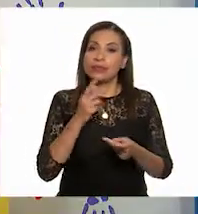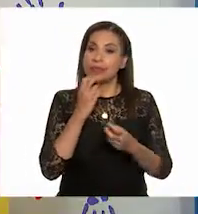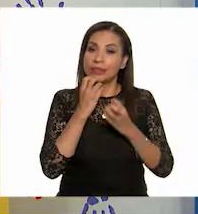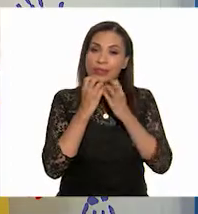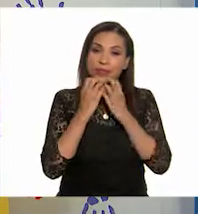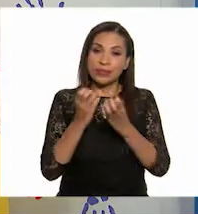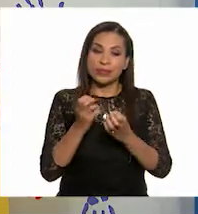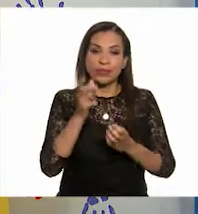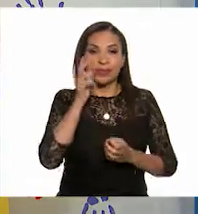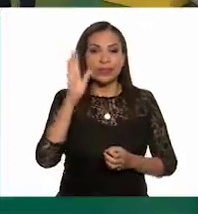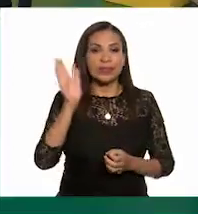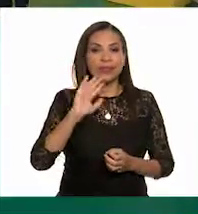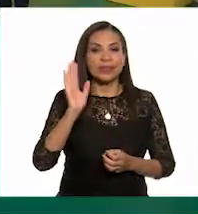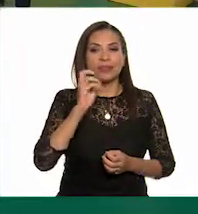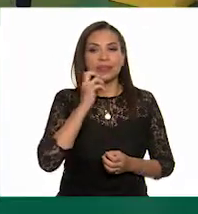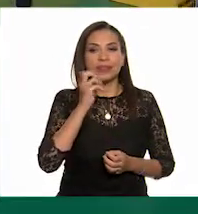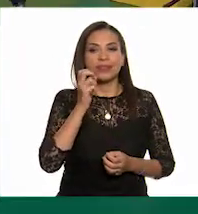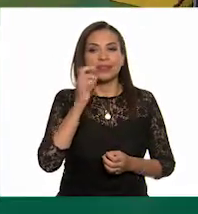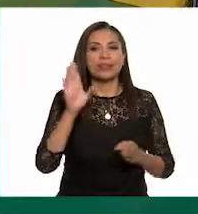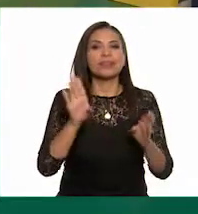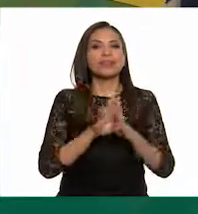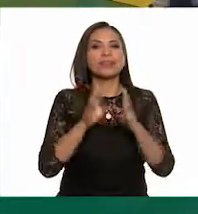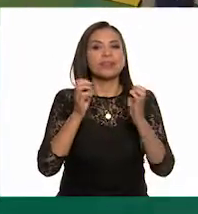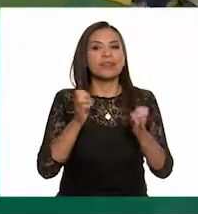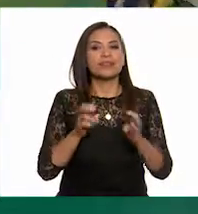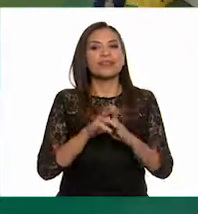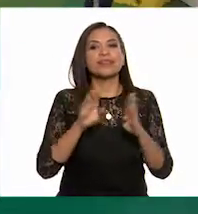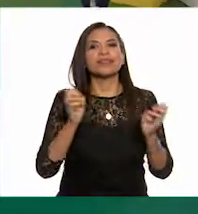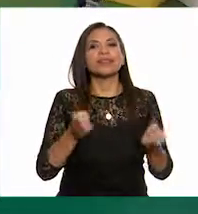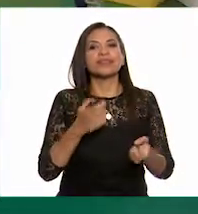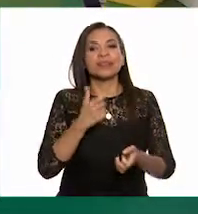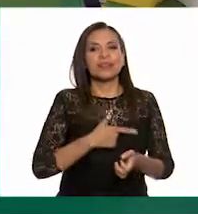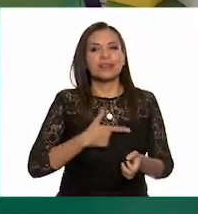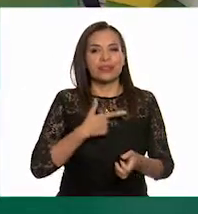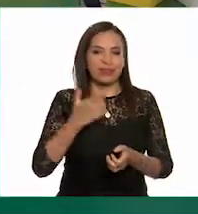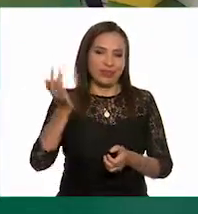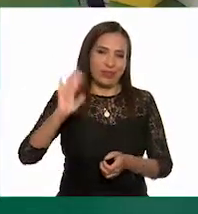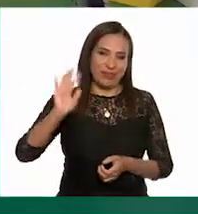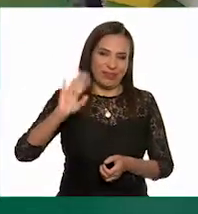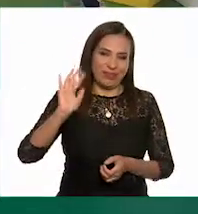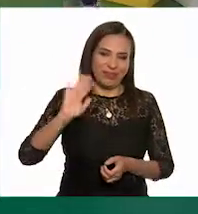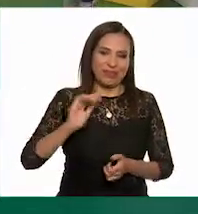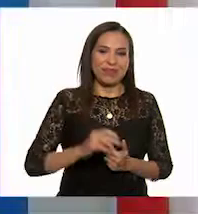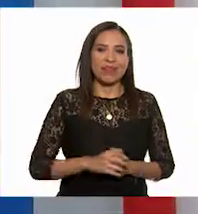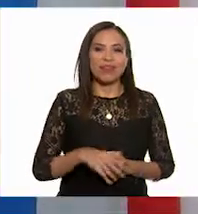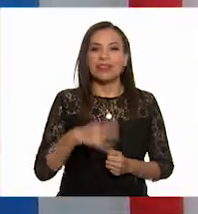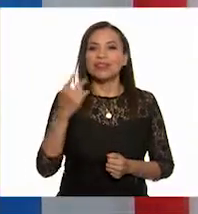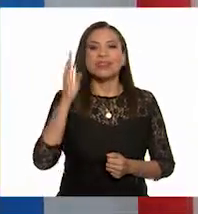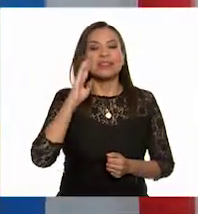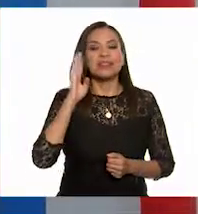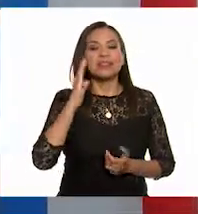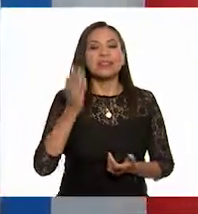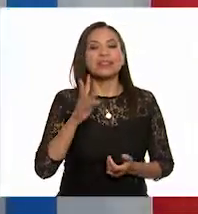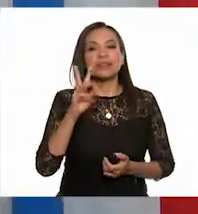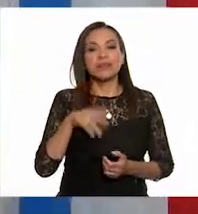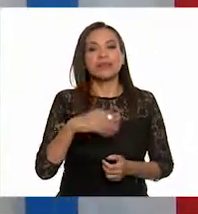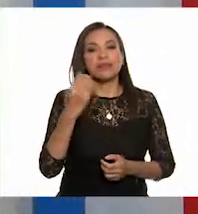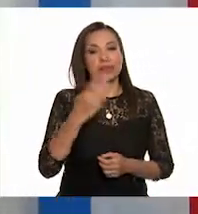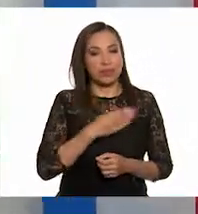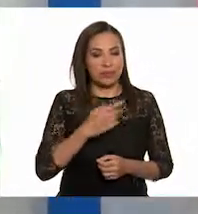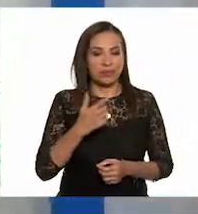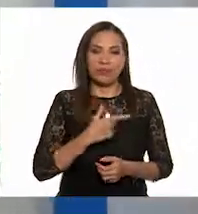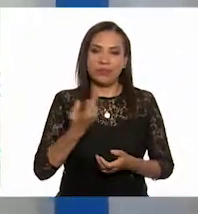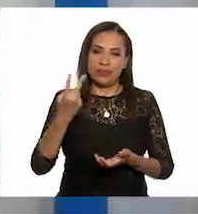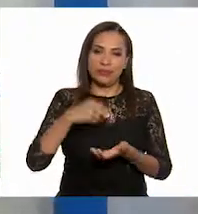¡Oh! ¡Hola! ¿Cómo está? ¿Cómo está? ¡Qué gusto saludarlos! ¡Qué barbaridad! ¡Qué bien que están